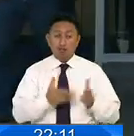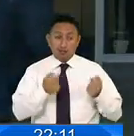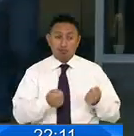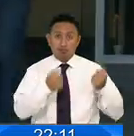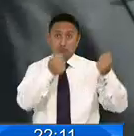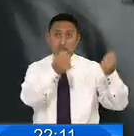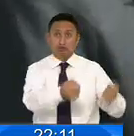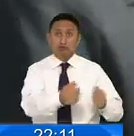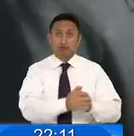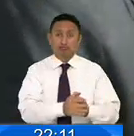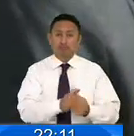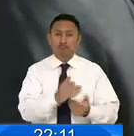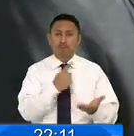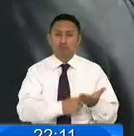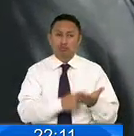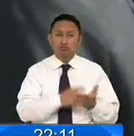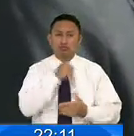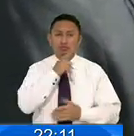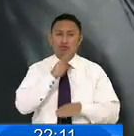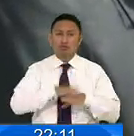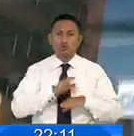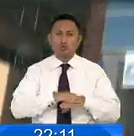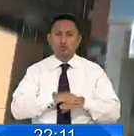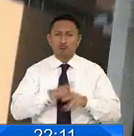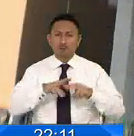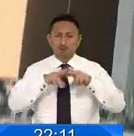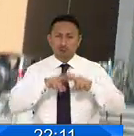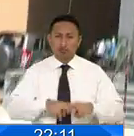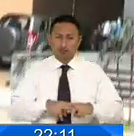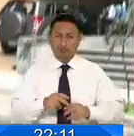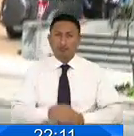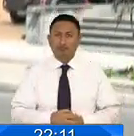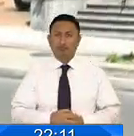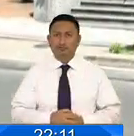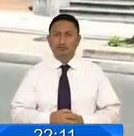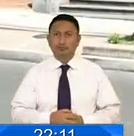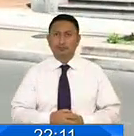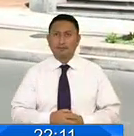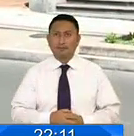Estado determinar responsabilidades. Informó Priscila Cadena.